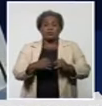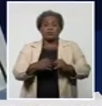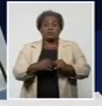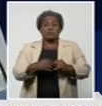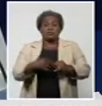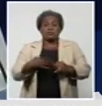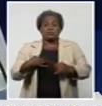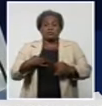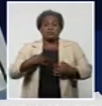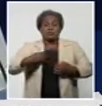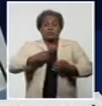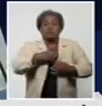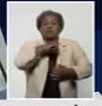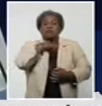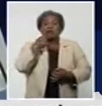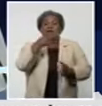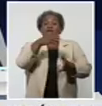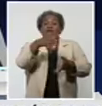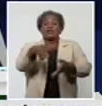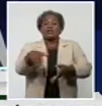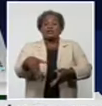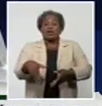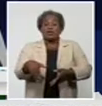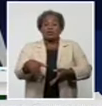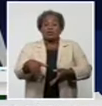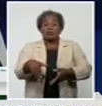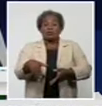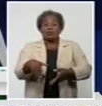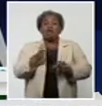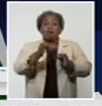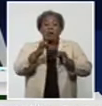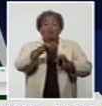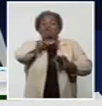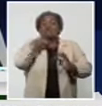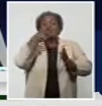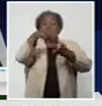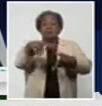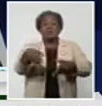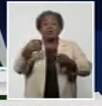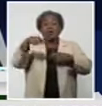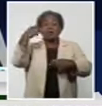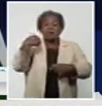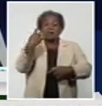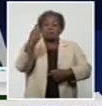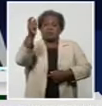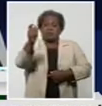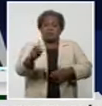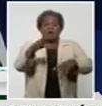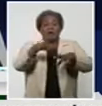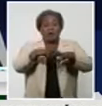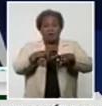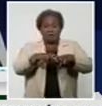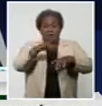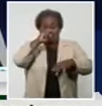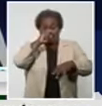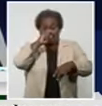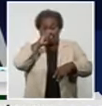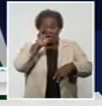informando el fallecimiento en el día de ayer de un paciente de aquí de La Habana, de 82 años de